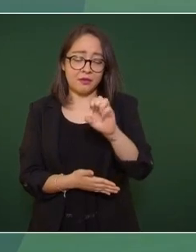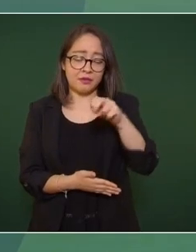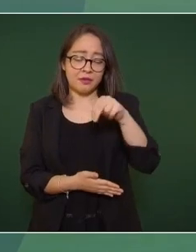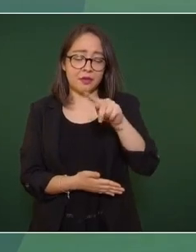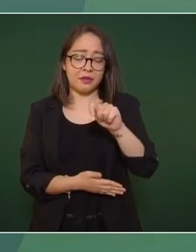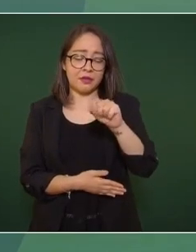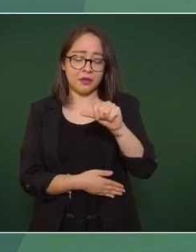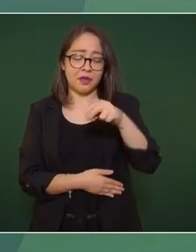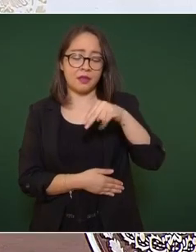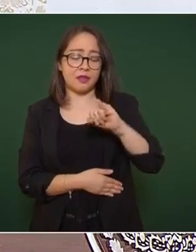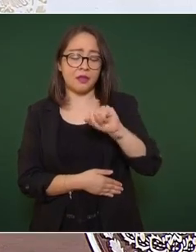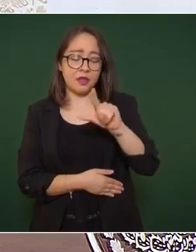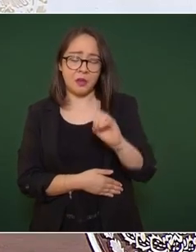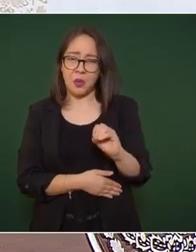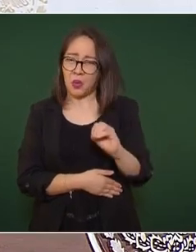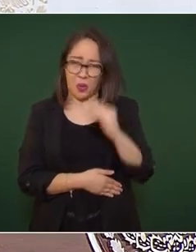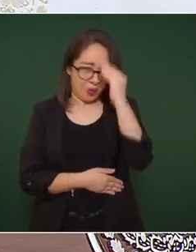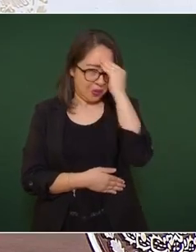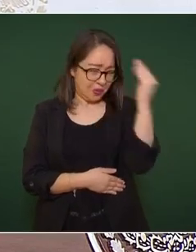Fallecen